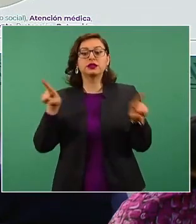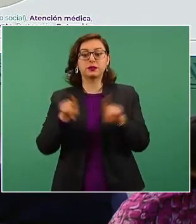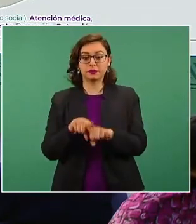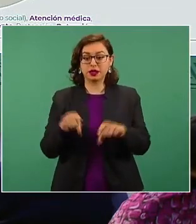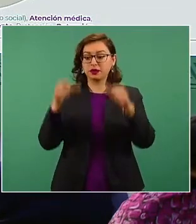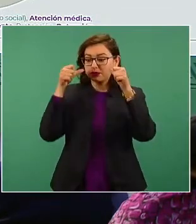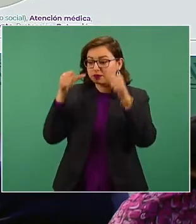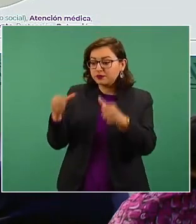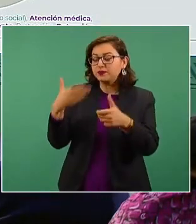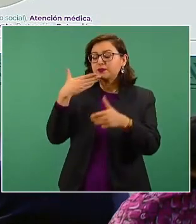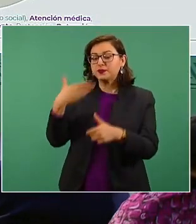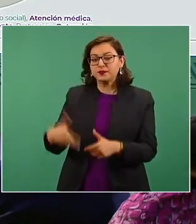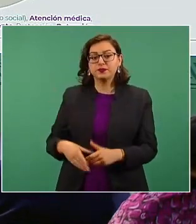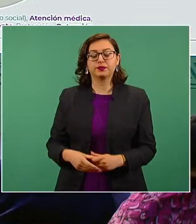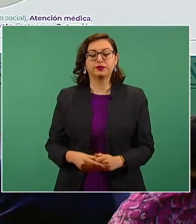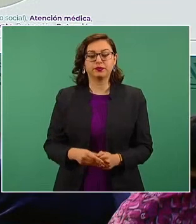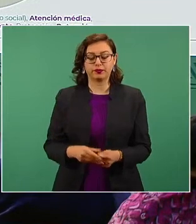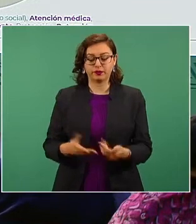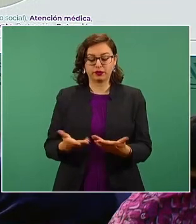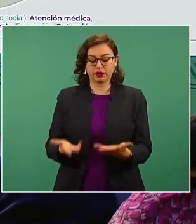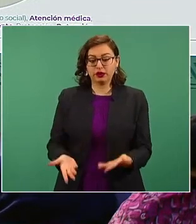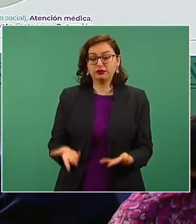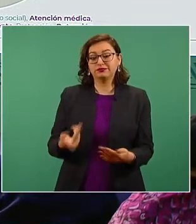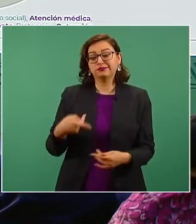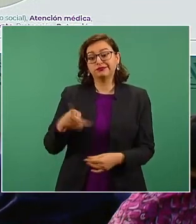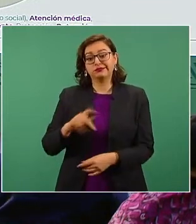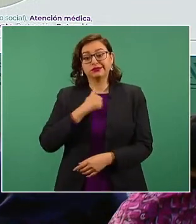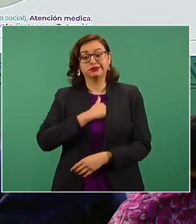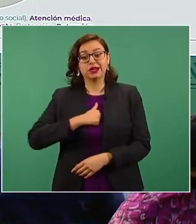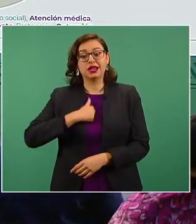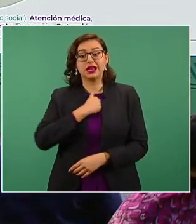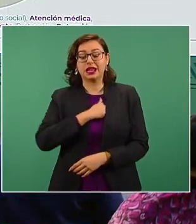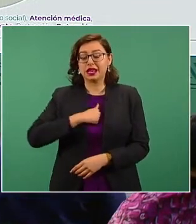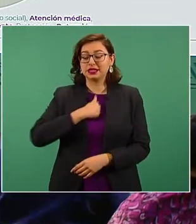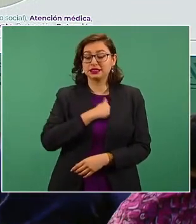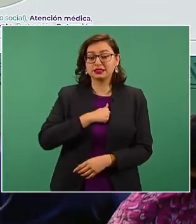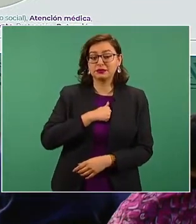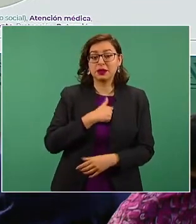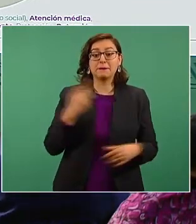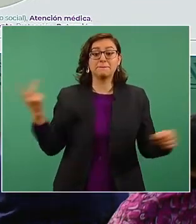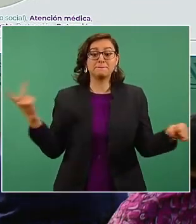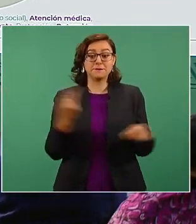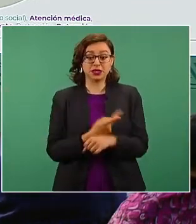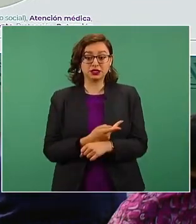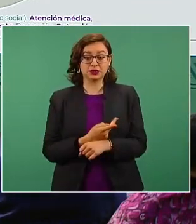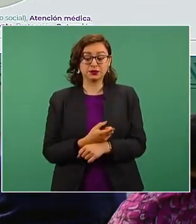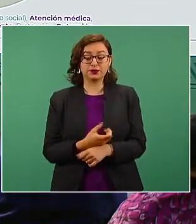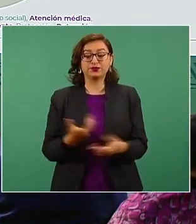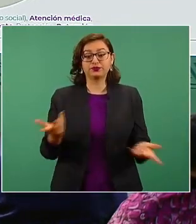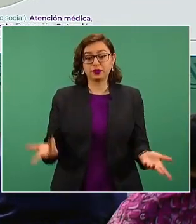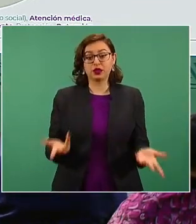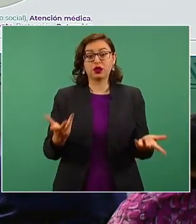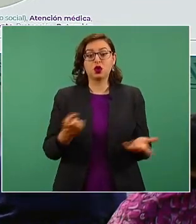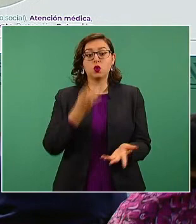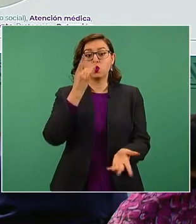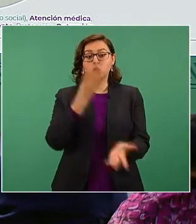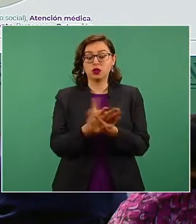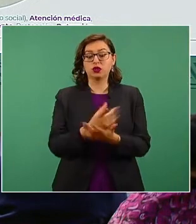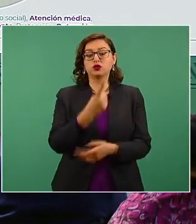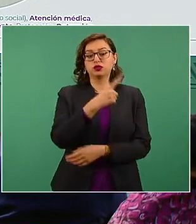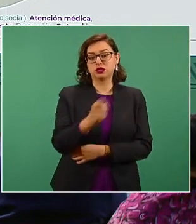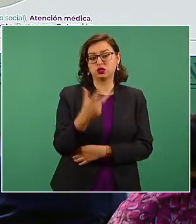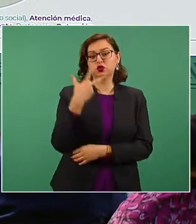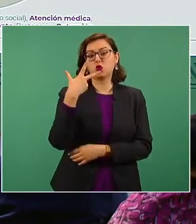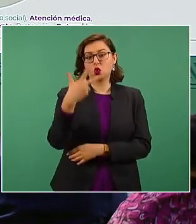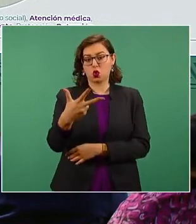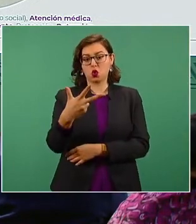atendidos adecuadamente. Y desafortunadamente solamente tenemos 108 módulos de atención de primer nivel